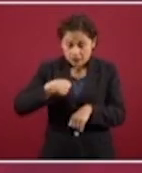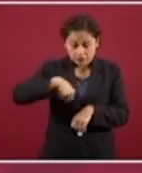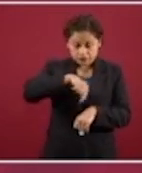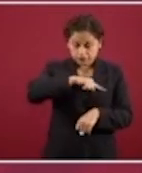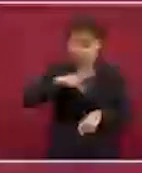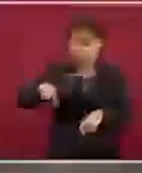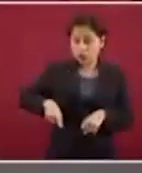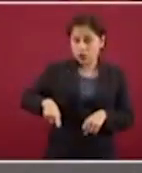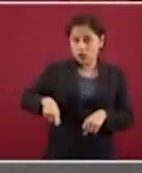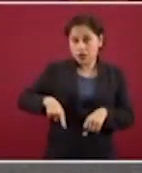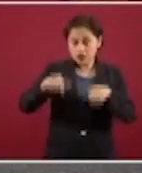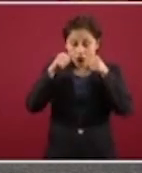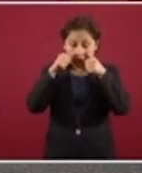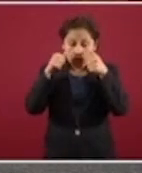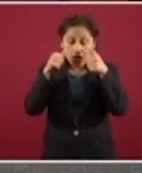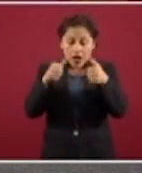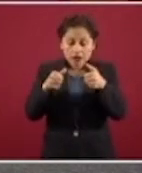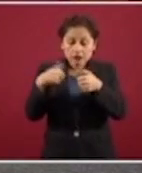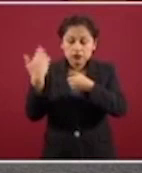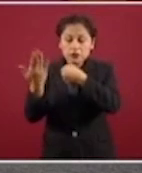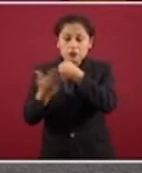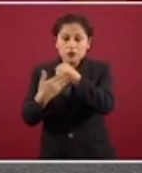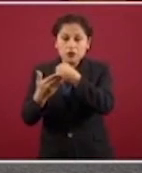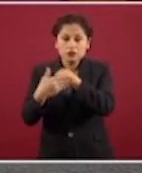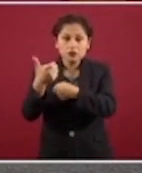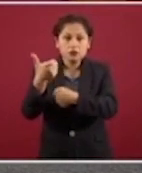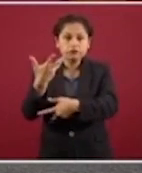para la reactivación económica. Mañana,